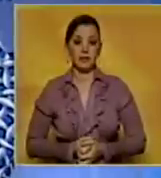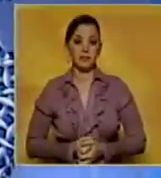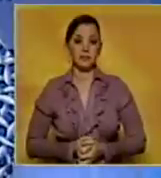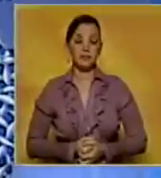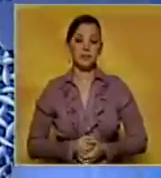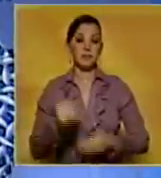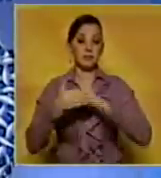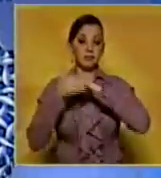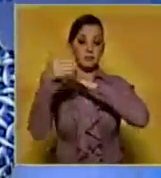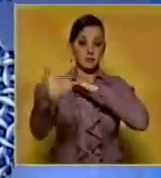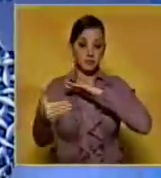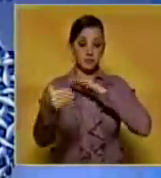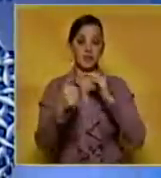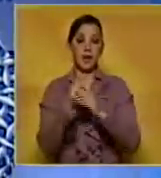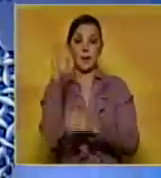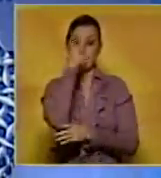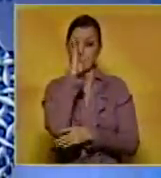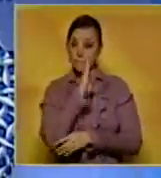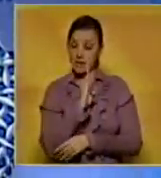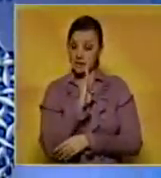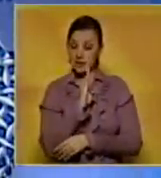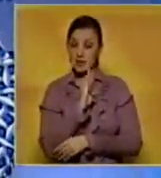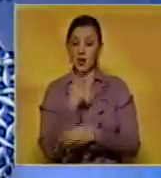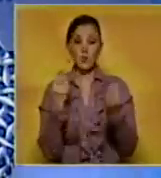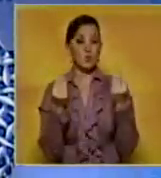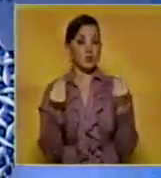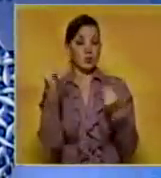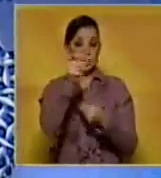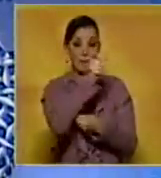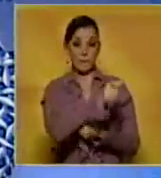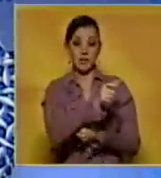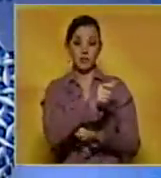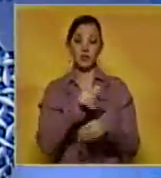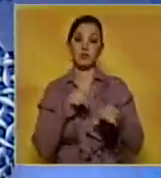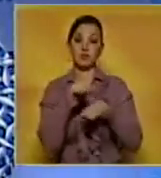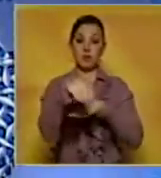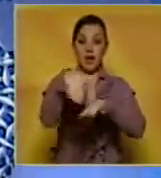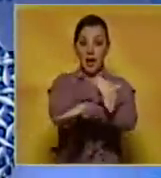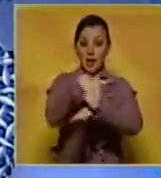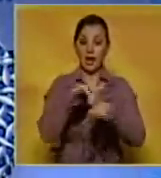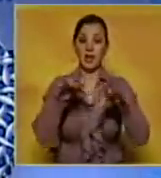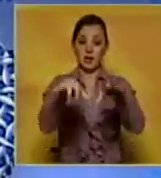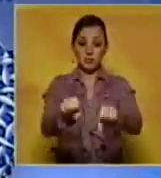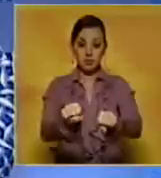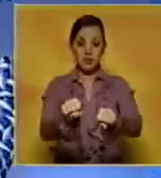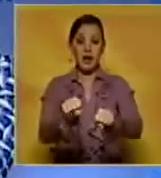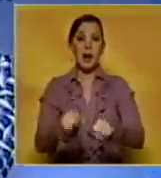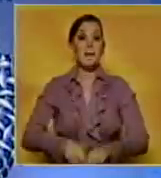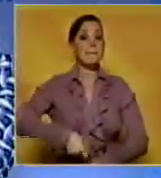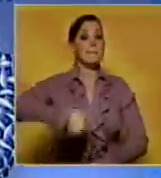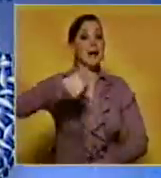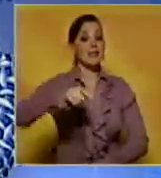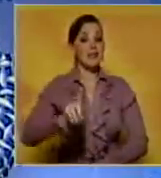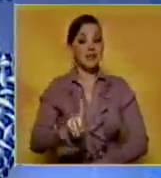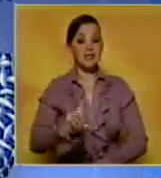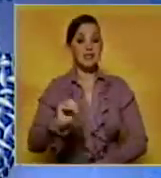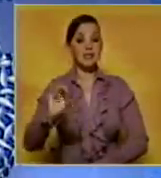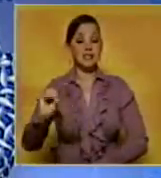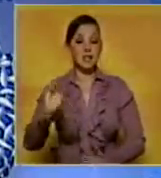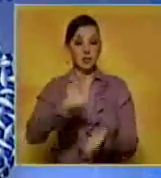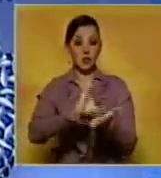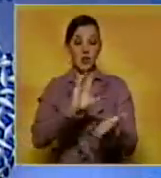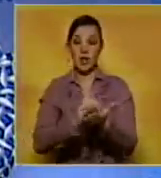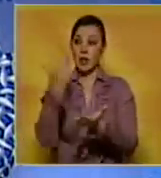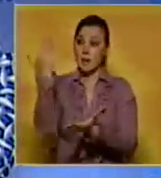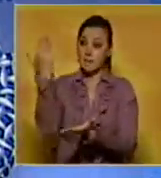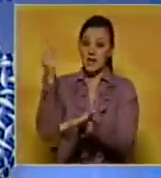Más allá de nuestras fronteras en Brasil centenares de personas tomaron las principales calles de más de 100 ciudades para exigir la destitución de la